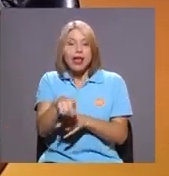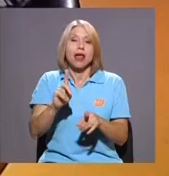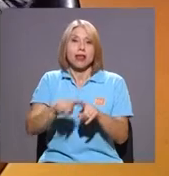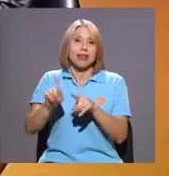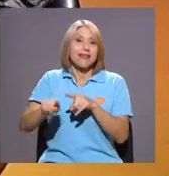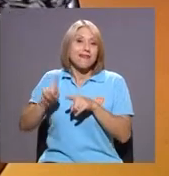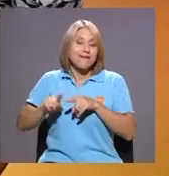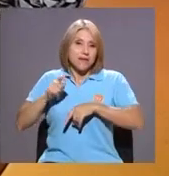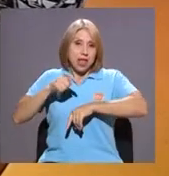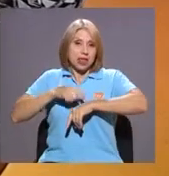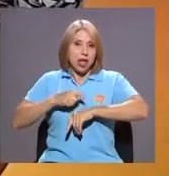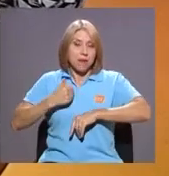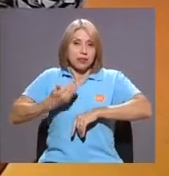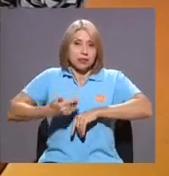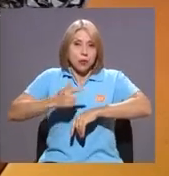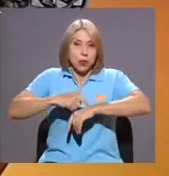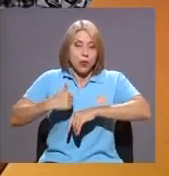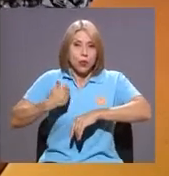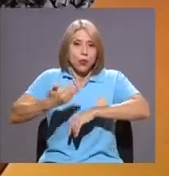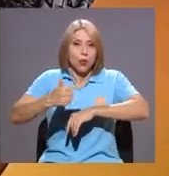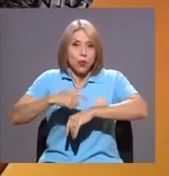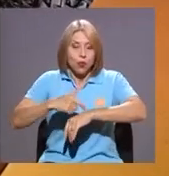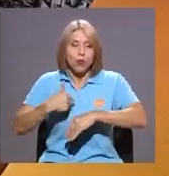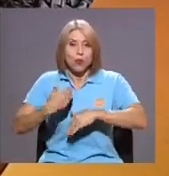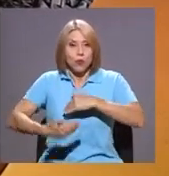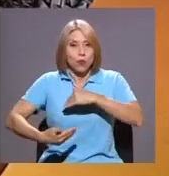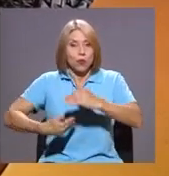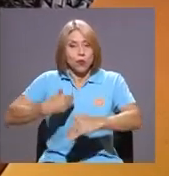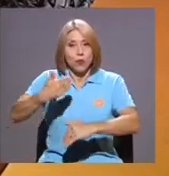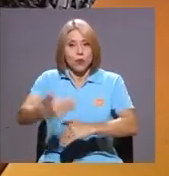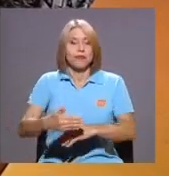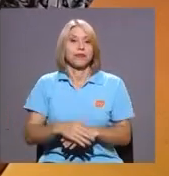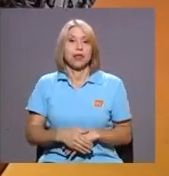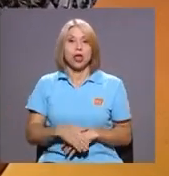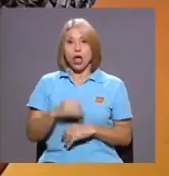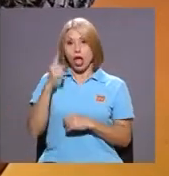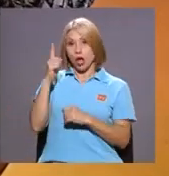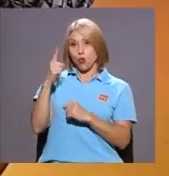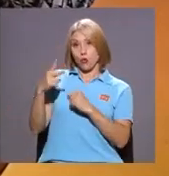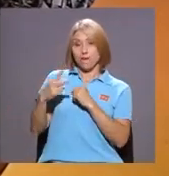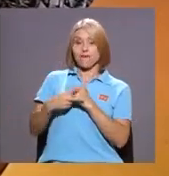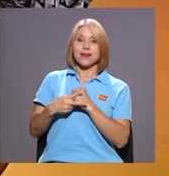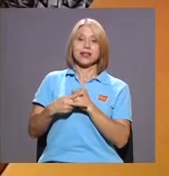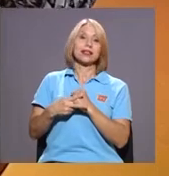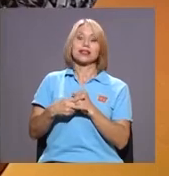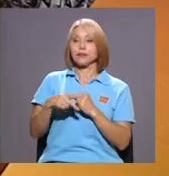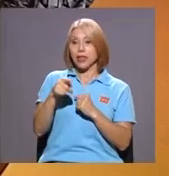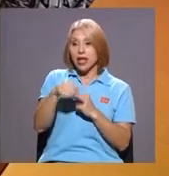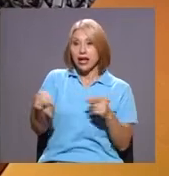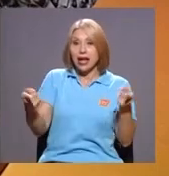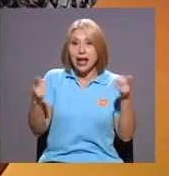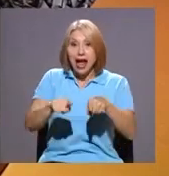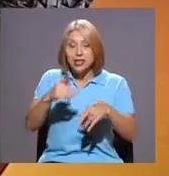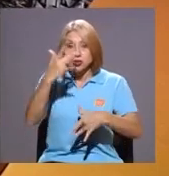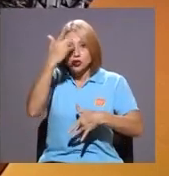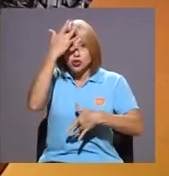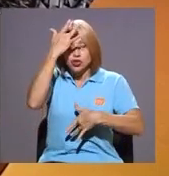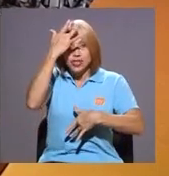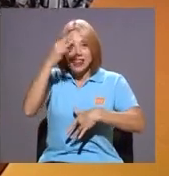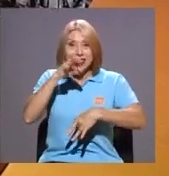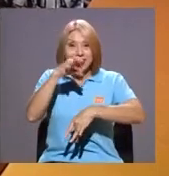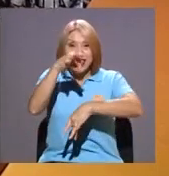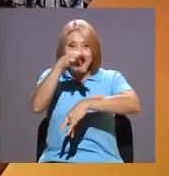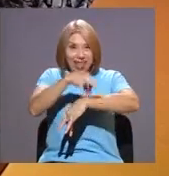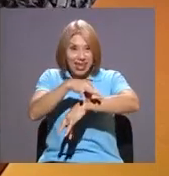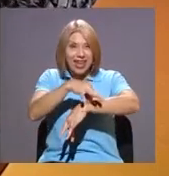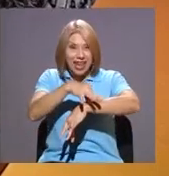como etapas. En un caso logramos asociar los casos de dengue en uno de los años que había